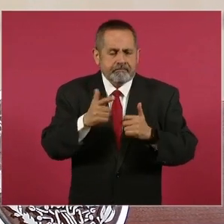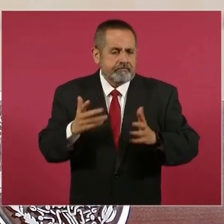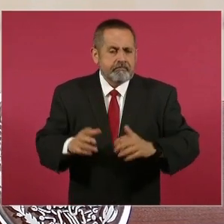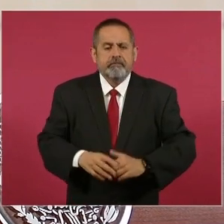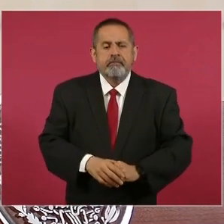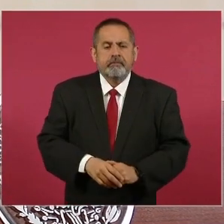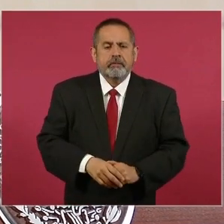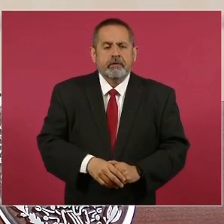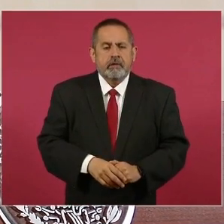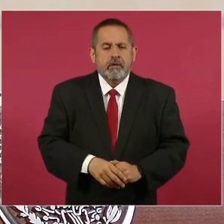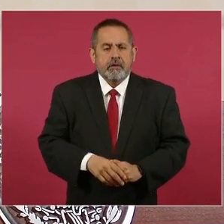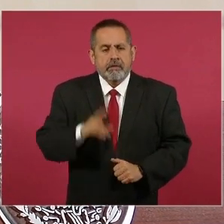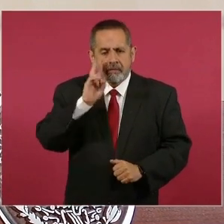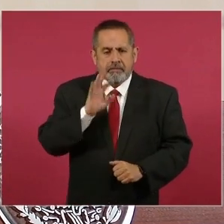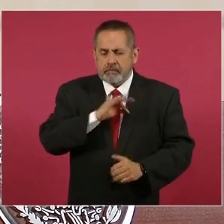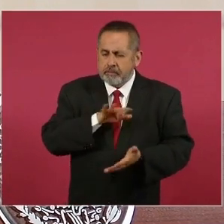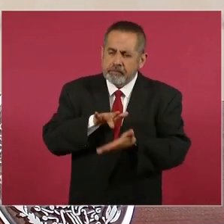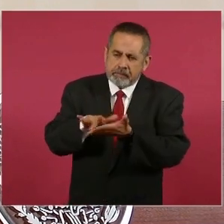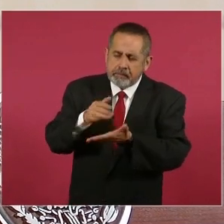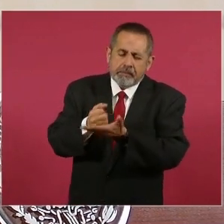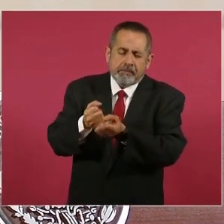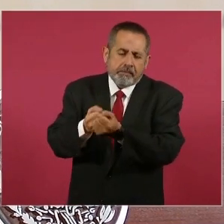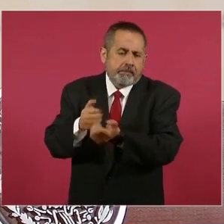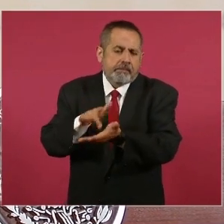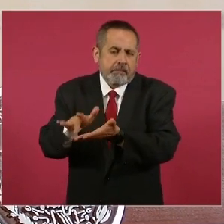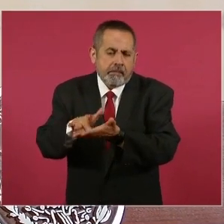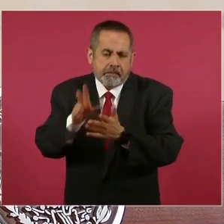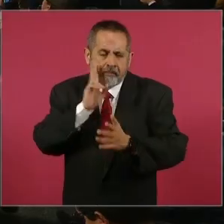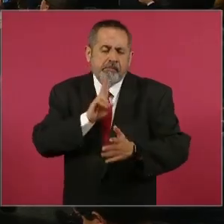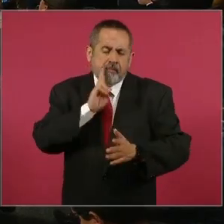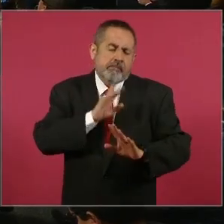este les ayudamos